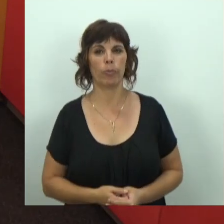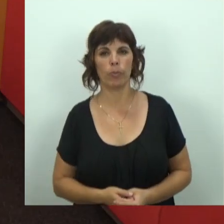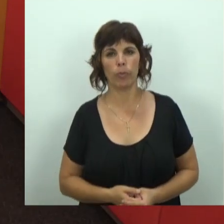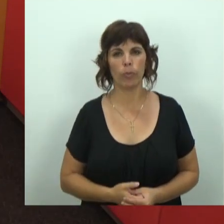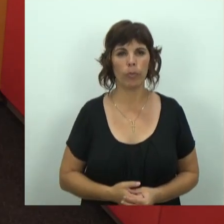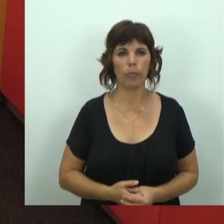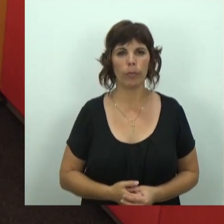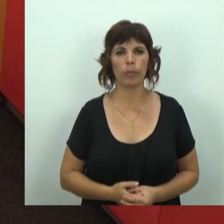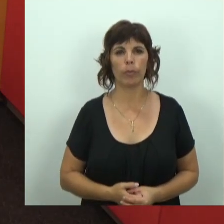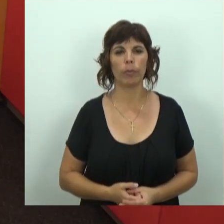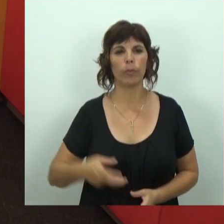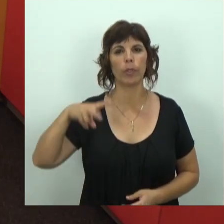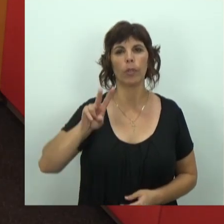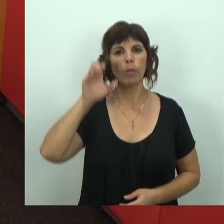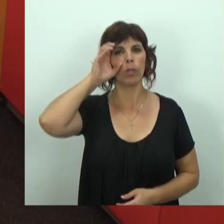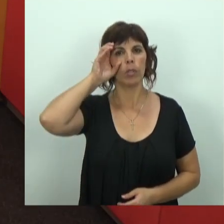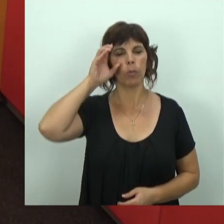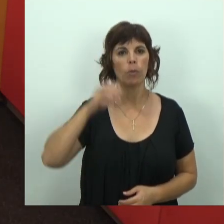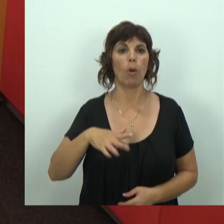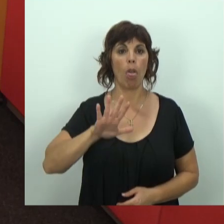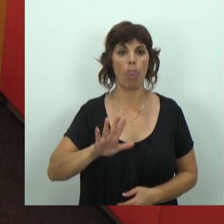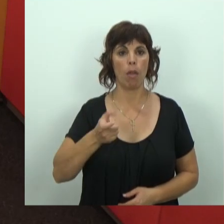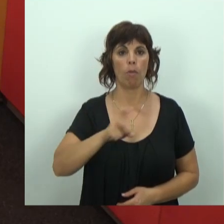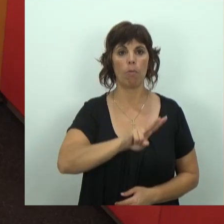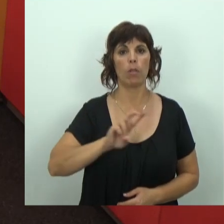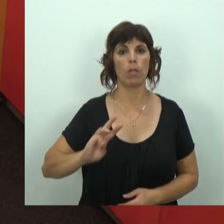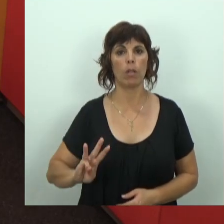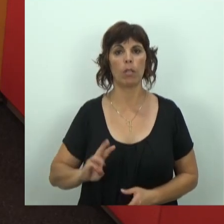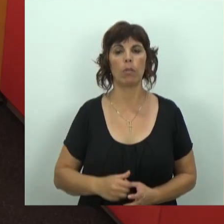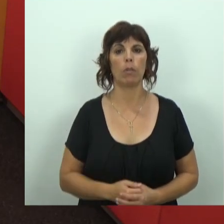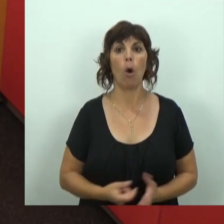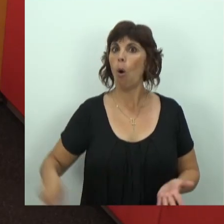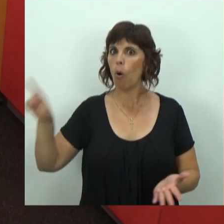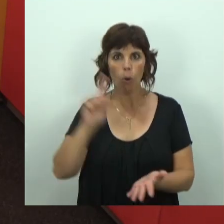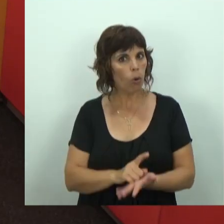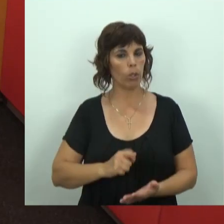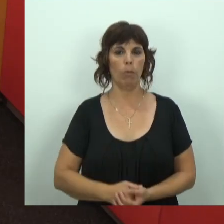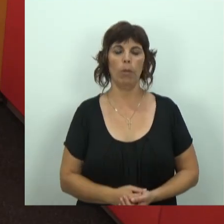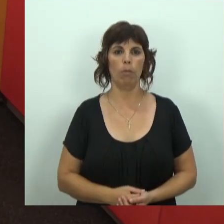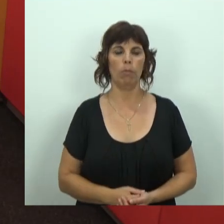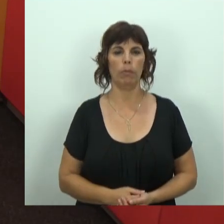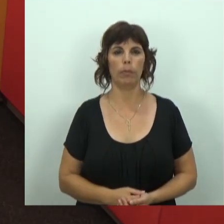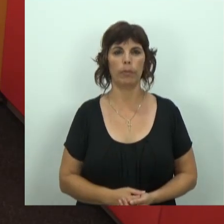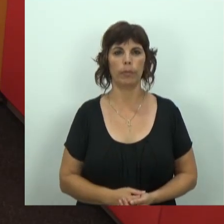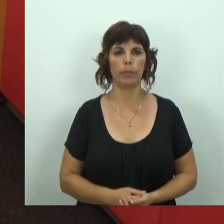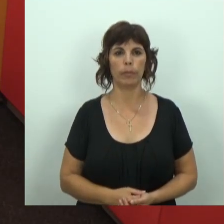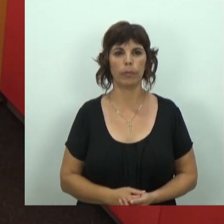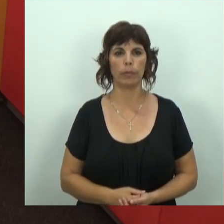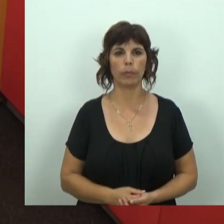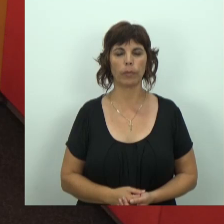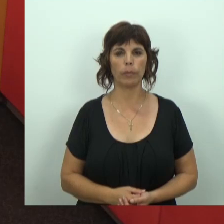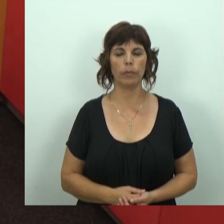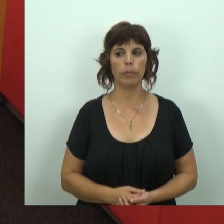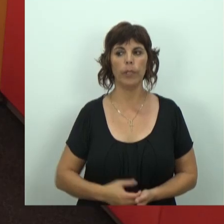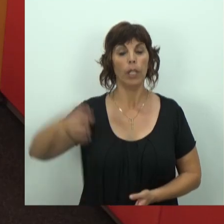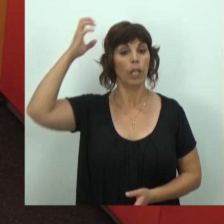en 2 Samuel 5, 23, de nuevo, tres versículos después, y